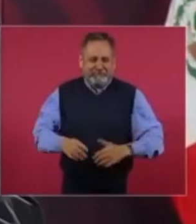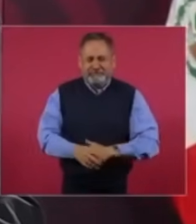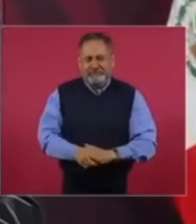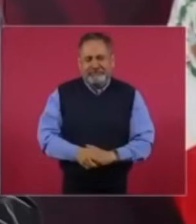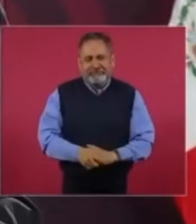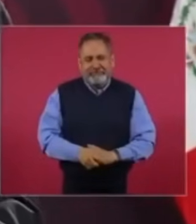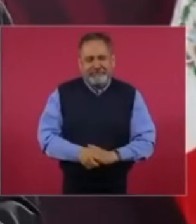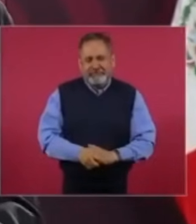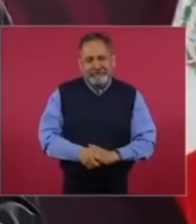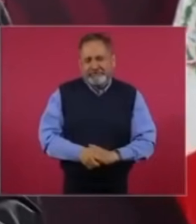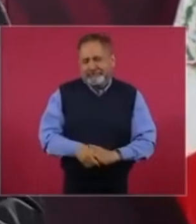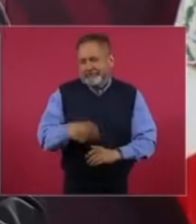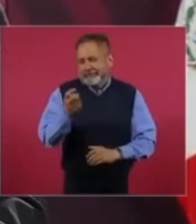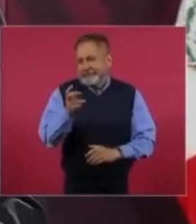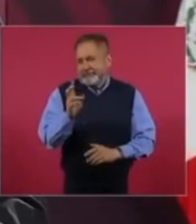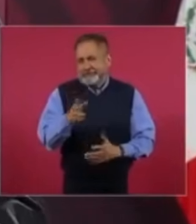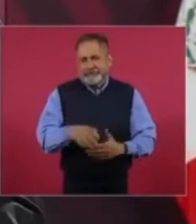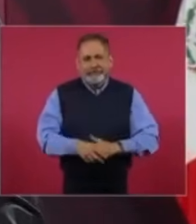Por eso,